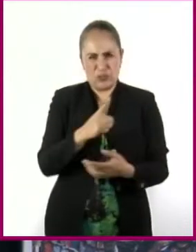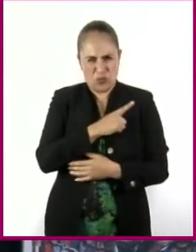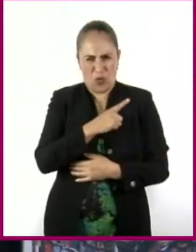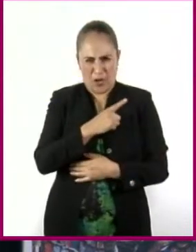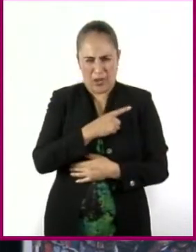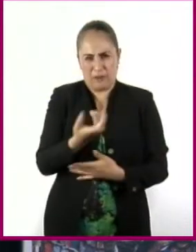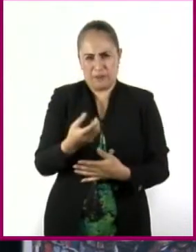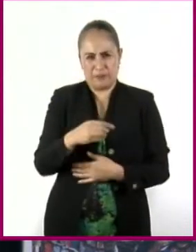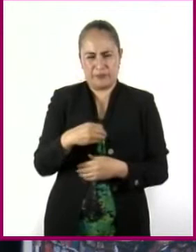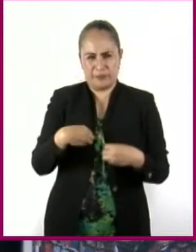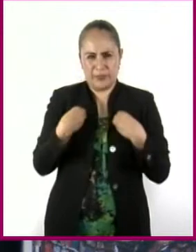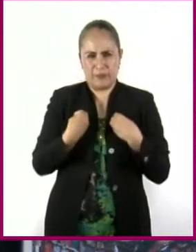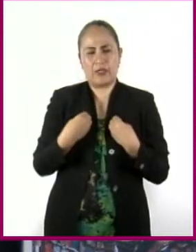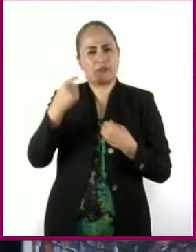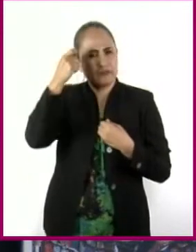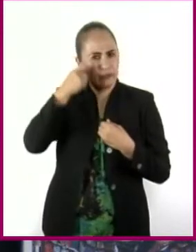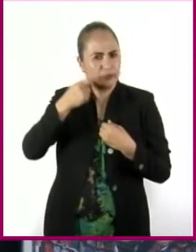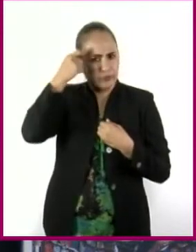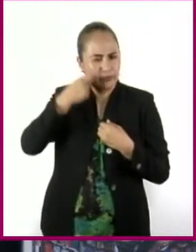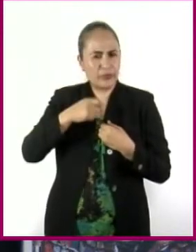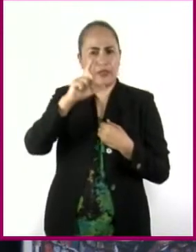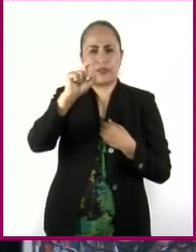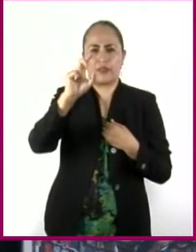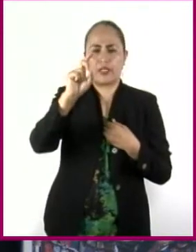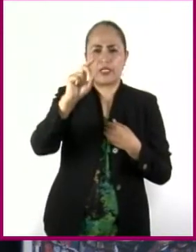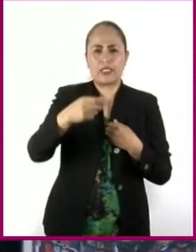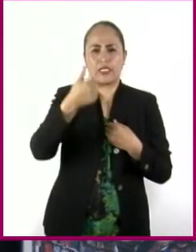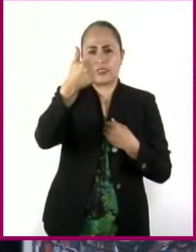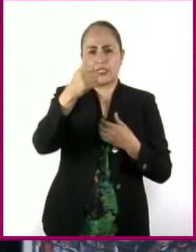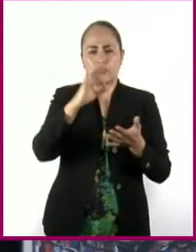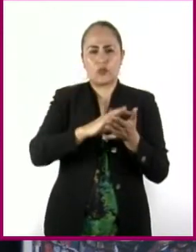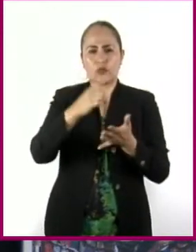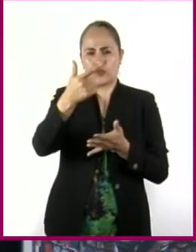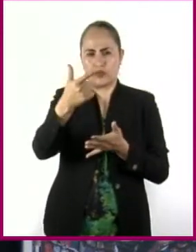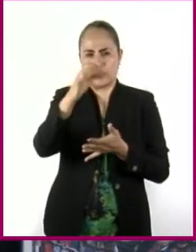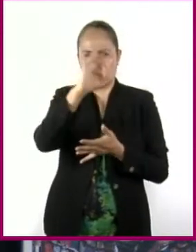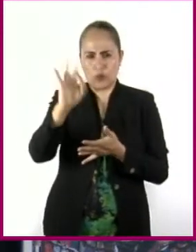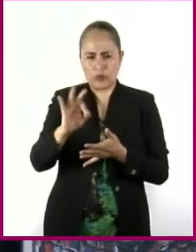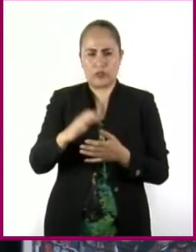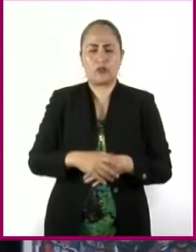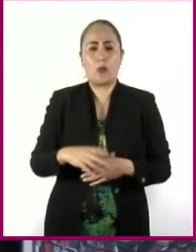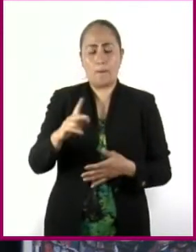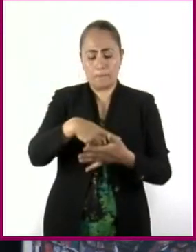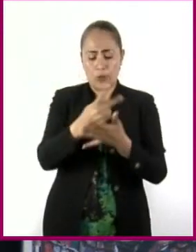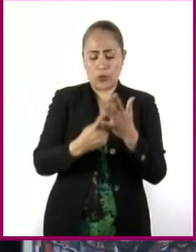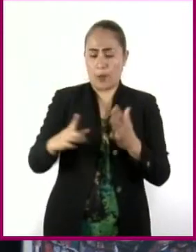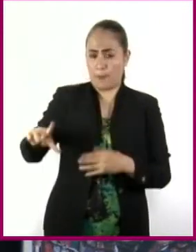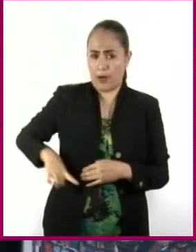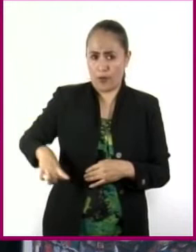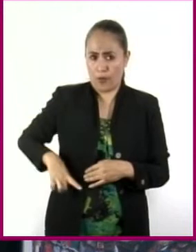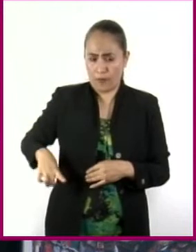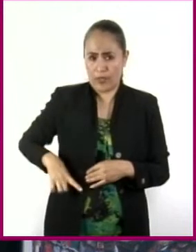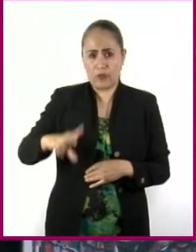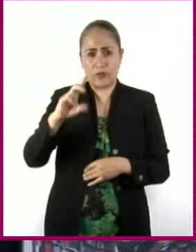la jubilación o pensión, con 36.7%, los programas de gobierno,